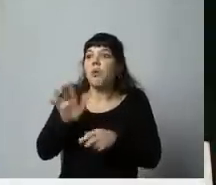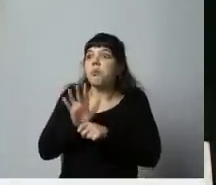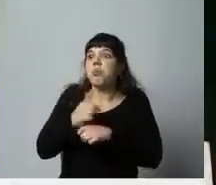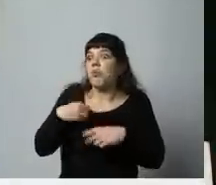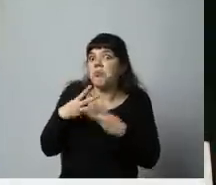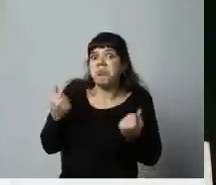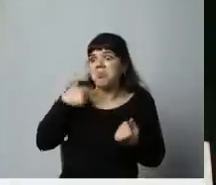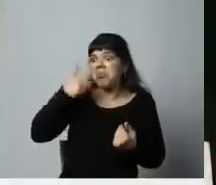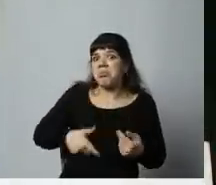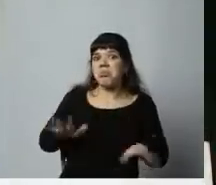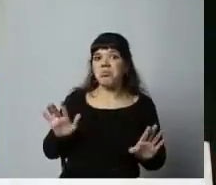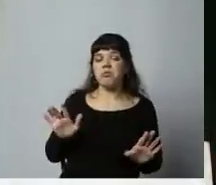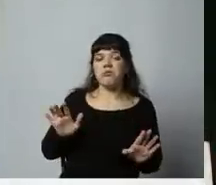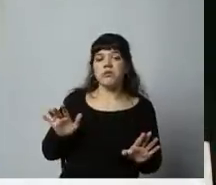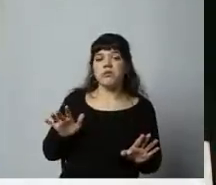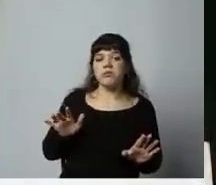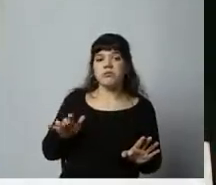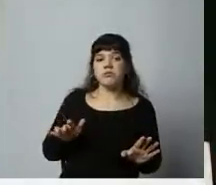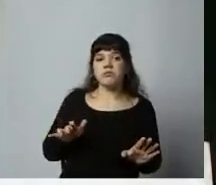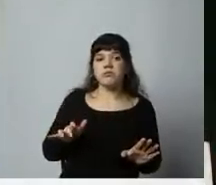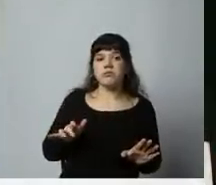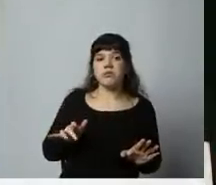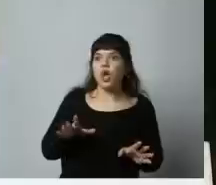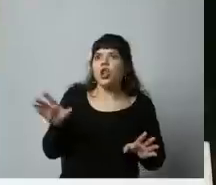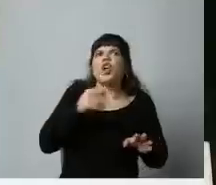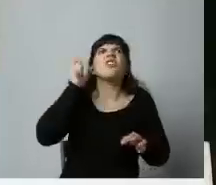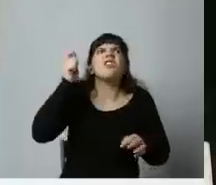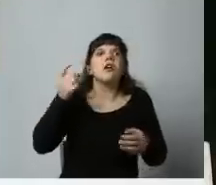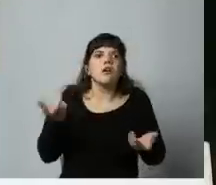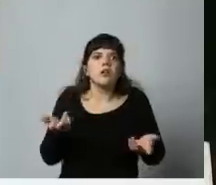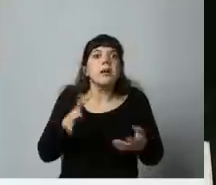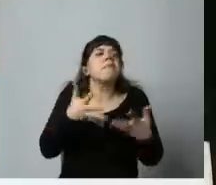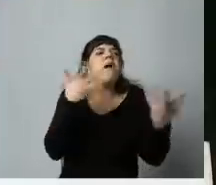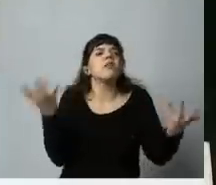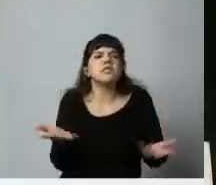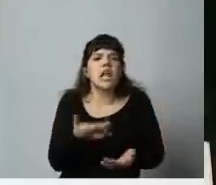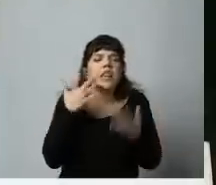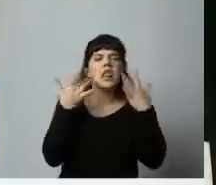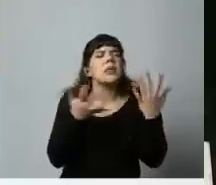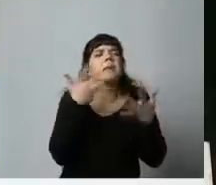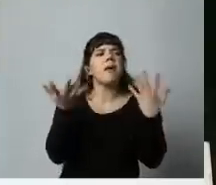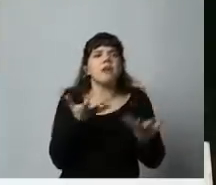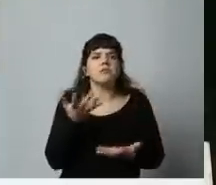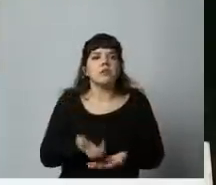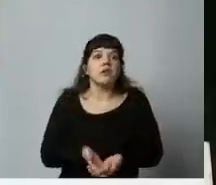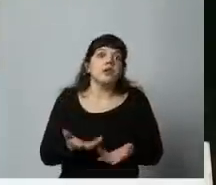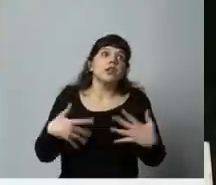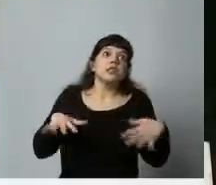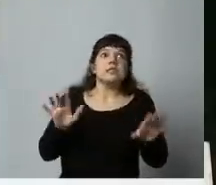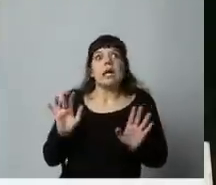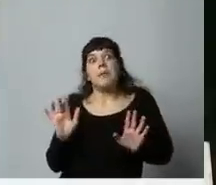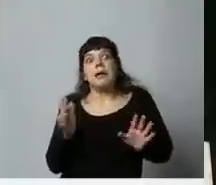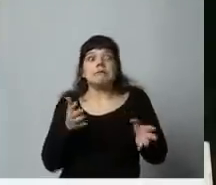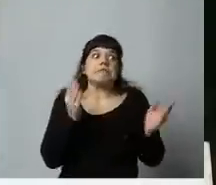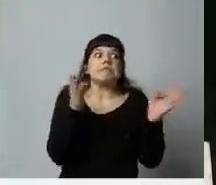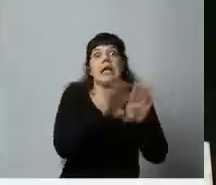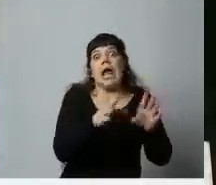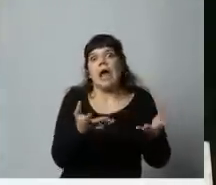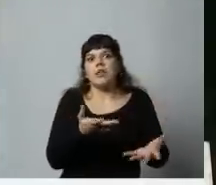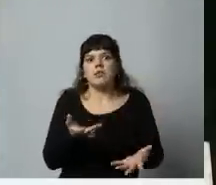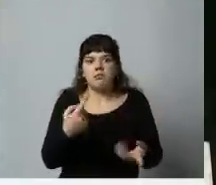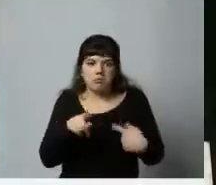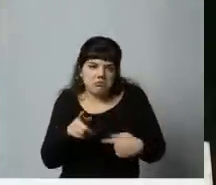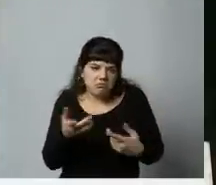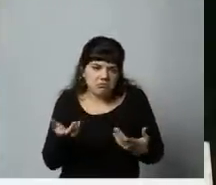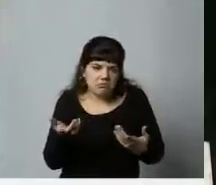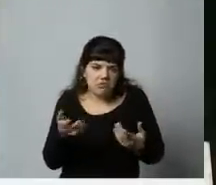A ver no existimos todo el mundo preg qué pasa con los teatros y Bueno será porque es un lugar cerrado y lugares cerrados